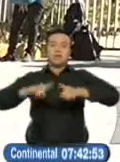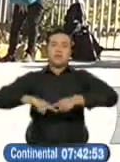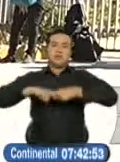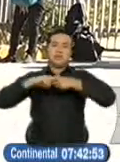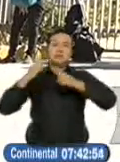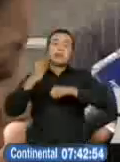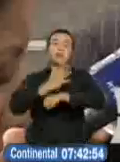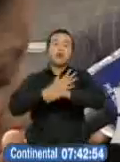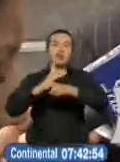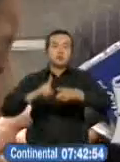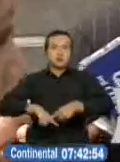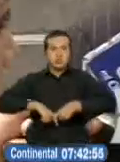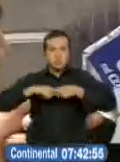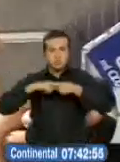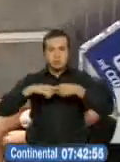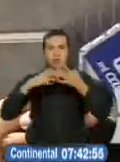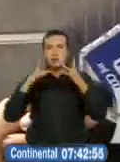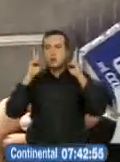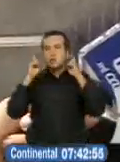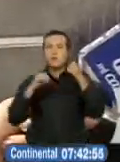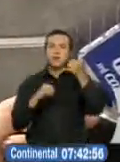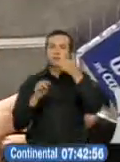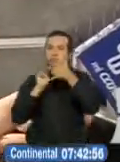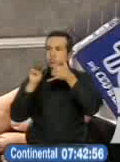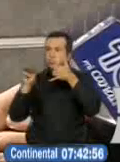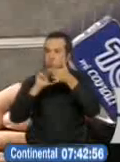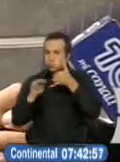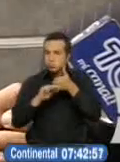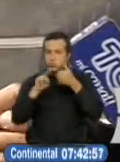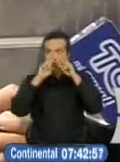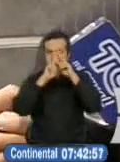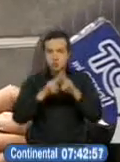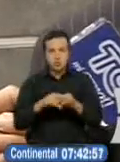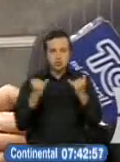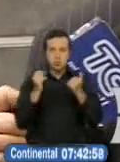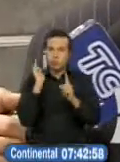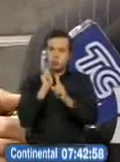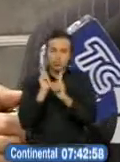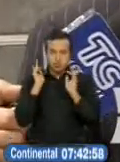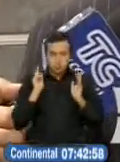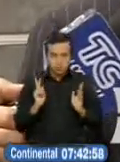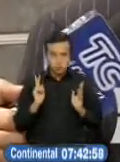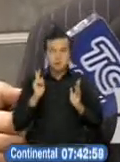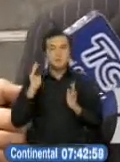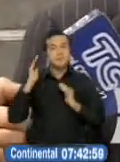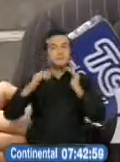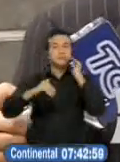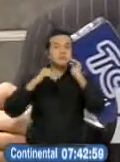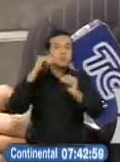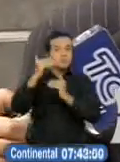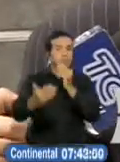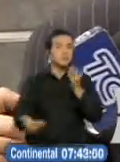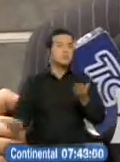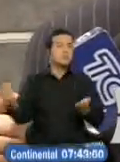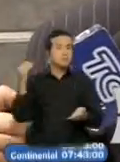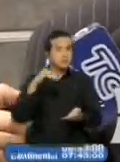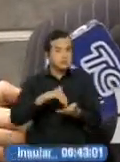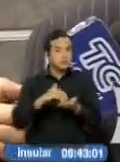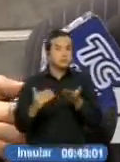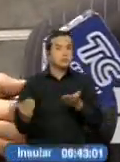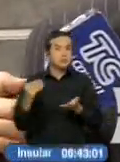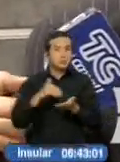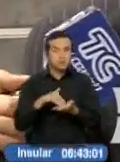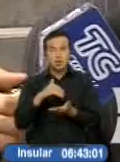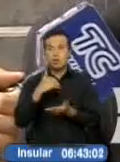de 5 horas. Solamente había mensajes de texto en lo que pudimos revisar el día de hoy, sin perjuicio que luego aparezcan